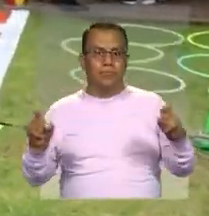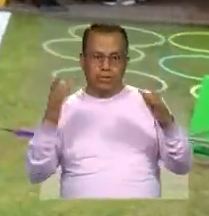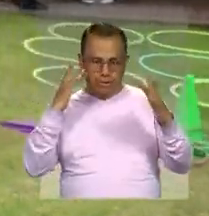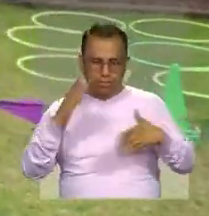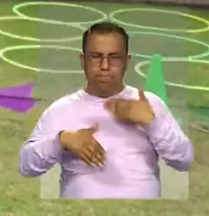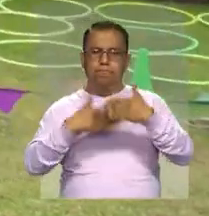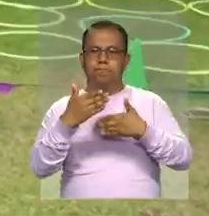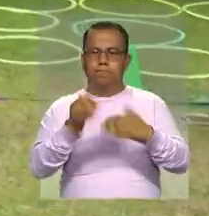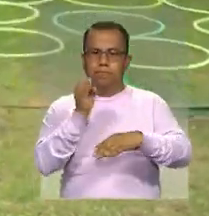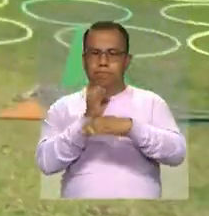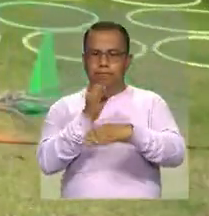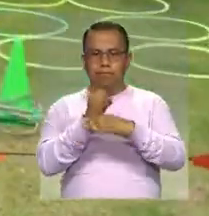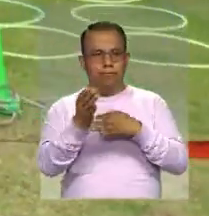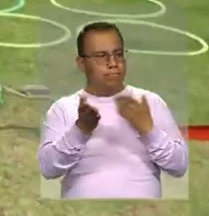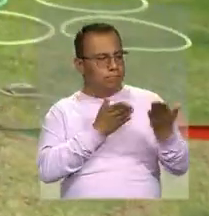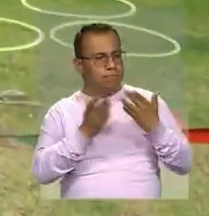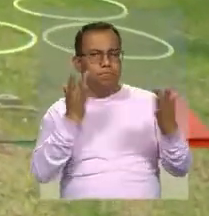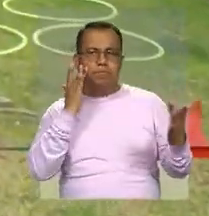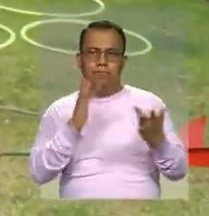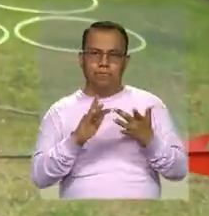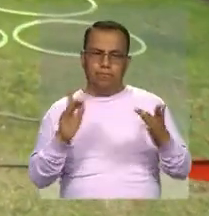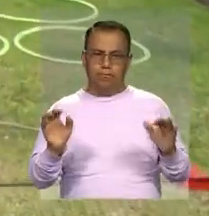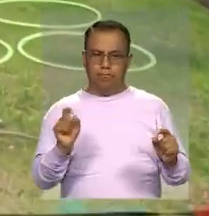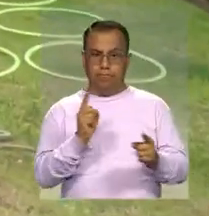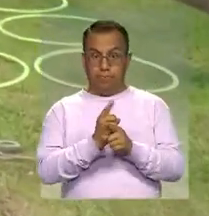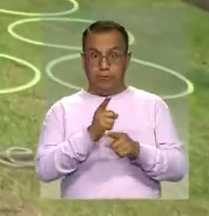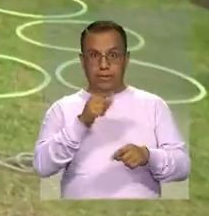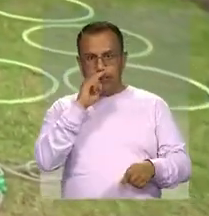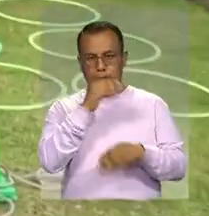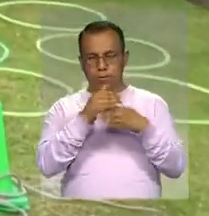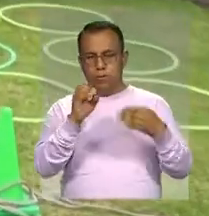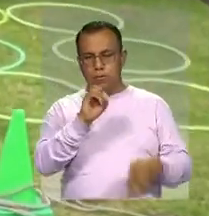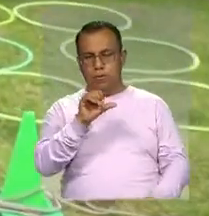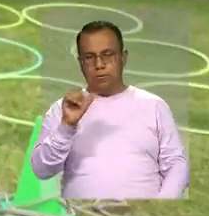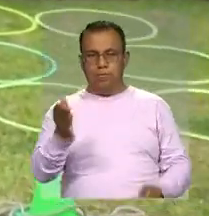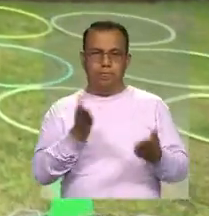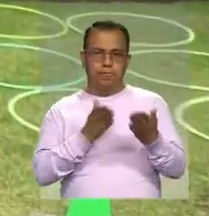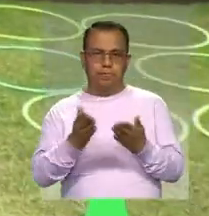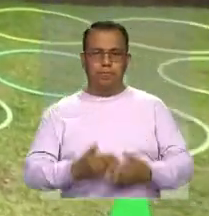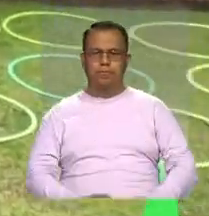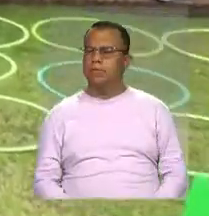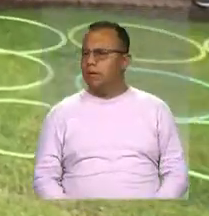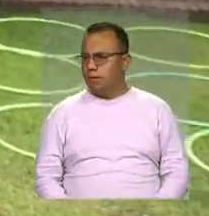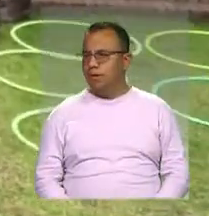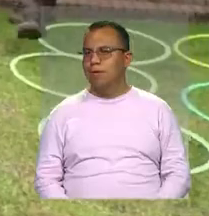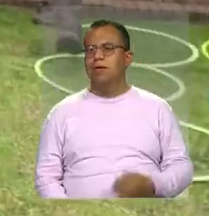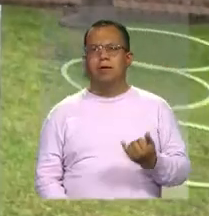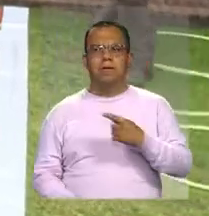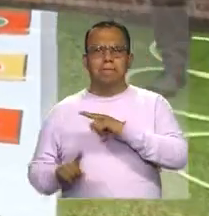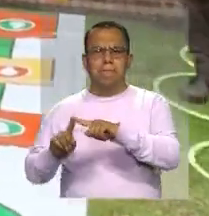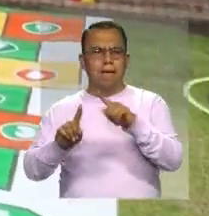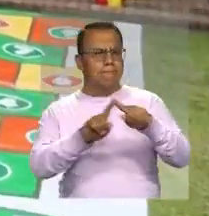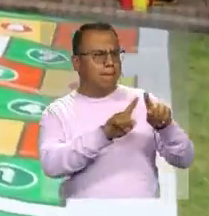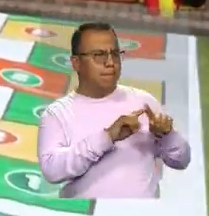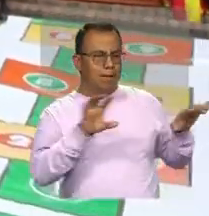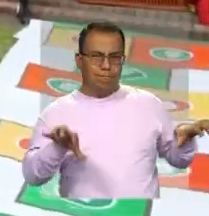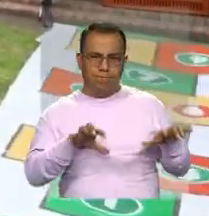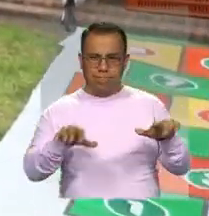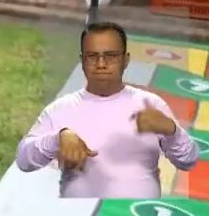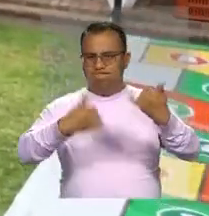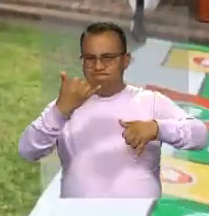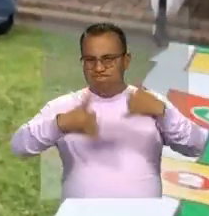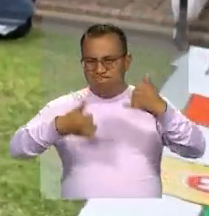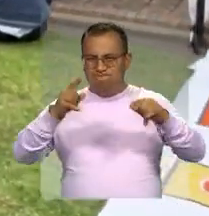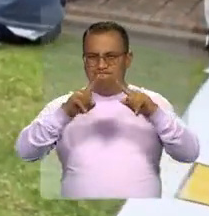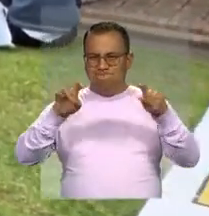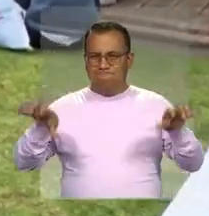para la prestación de los servicios adecuados y pertinentes para los niños, las niñas y los adolescentes. Natalia, estamos viendo diversas actividades lúdicas con los niños.